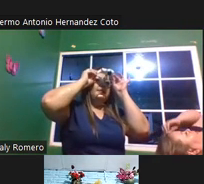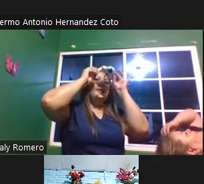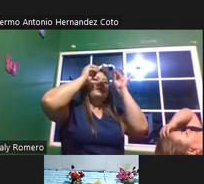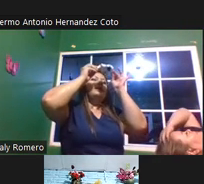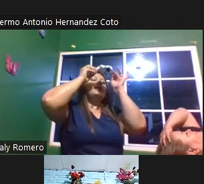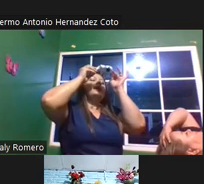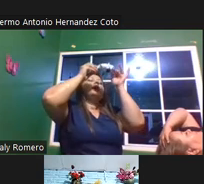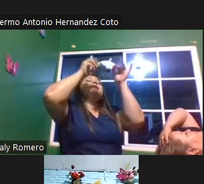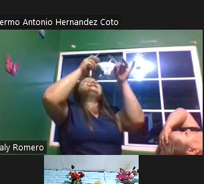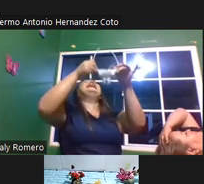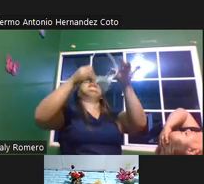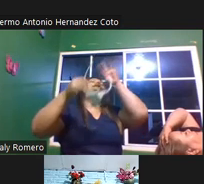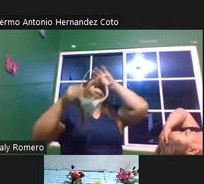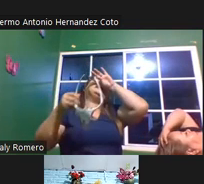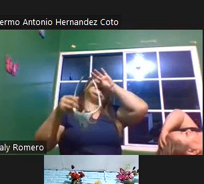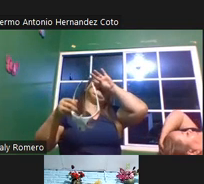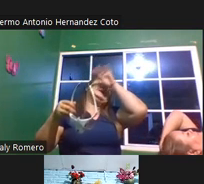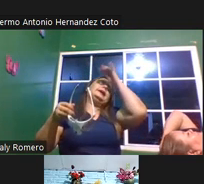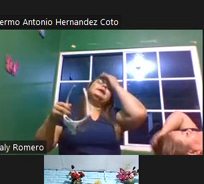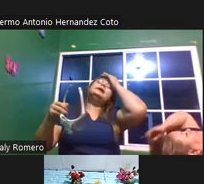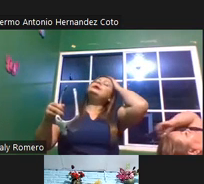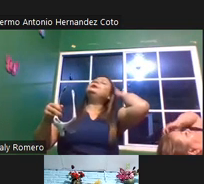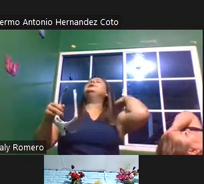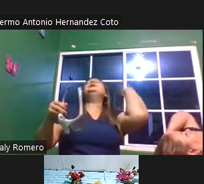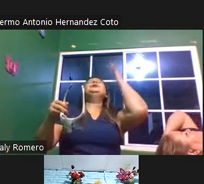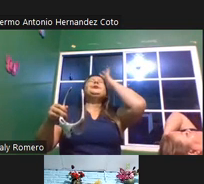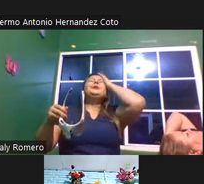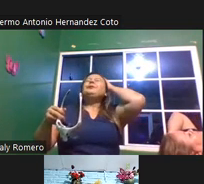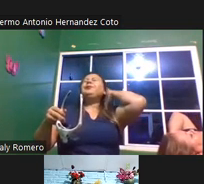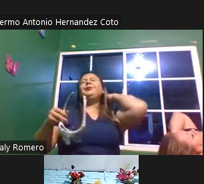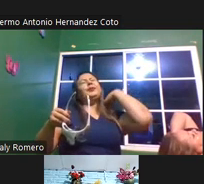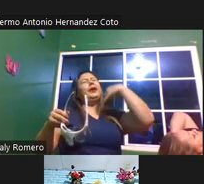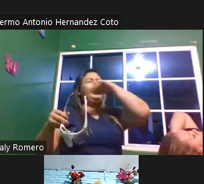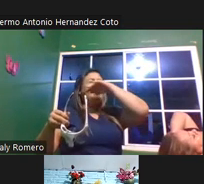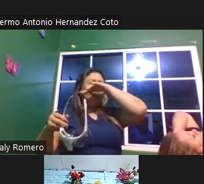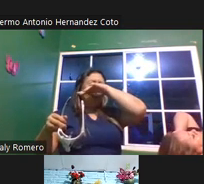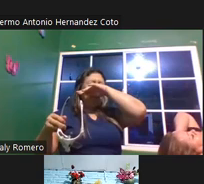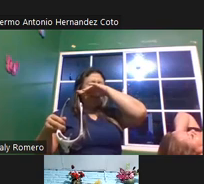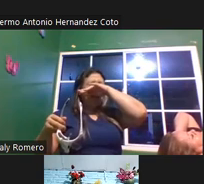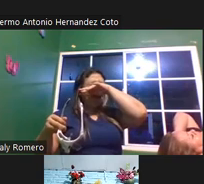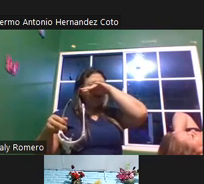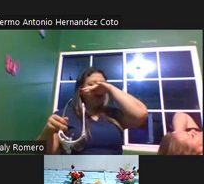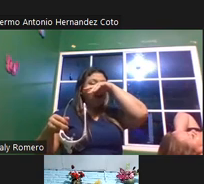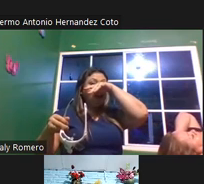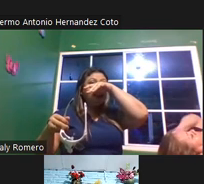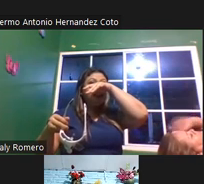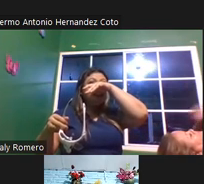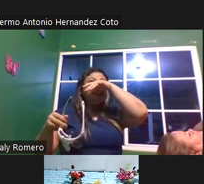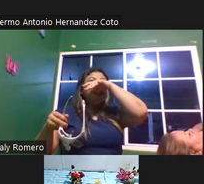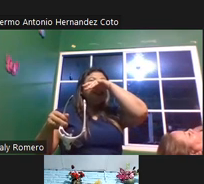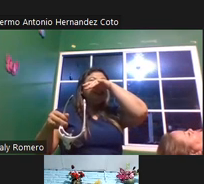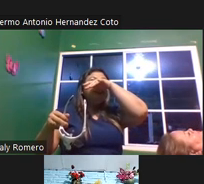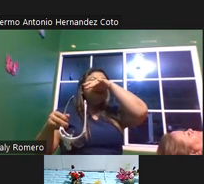El seguimiento y evaluación. ¿Cómo lo hacemos? vemos cómo se le